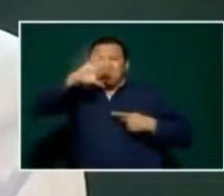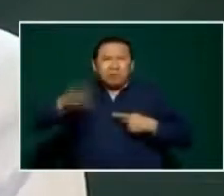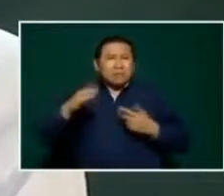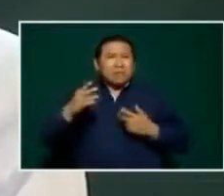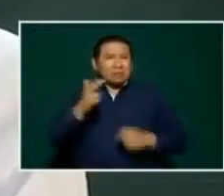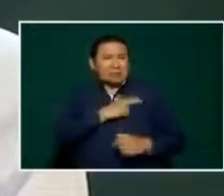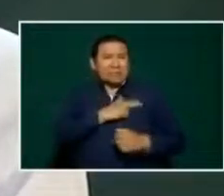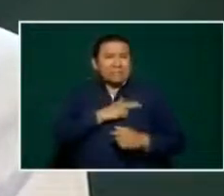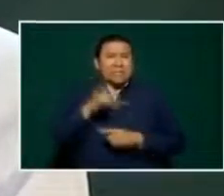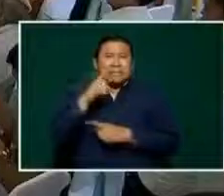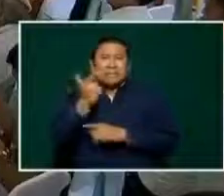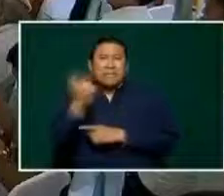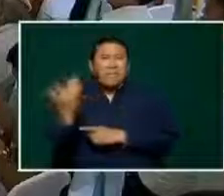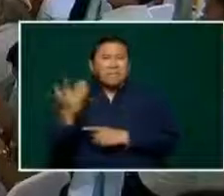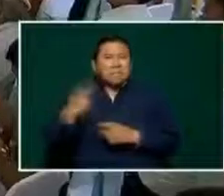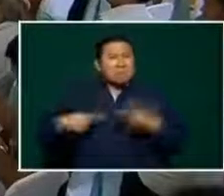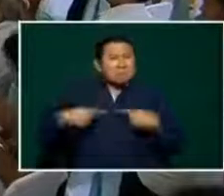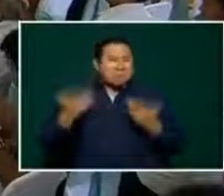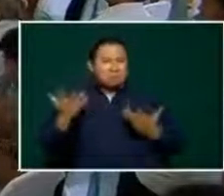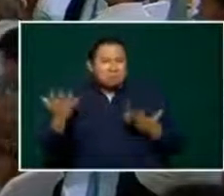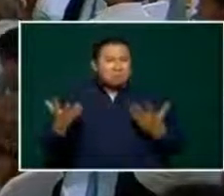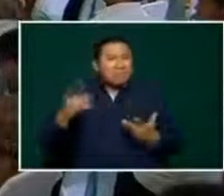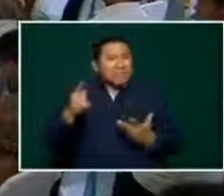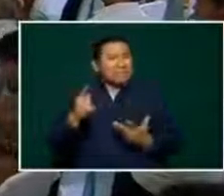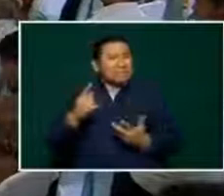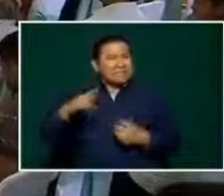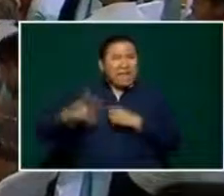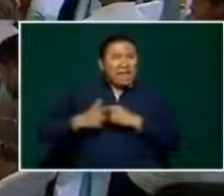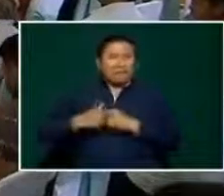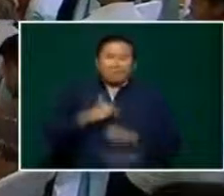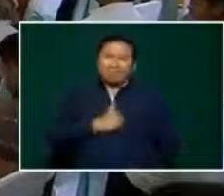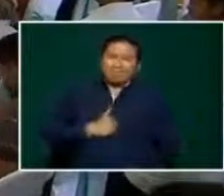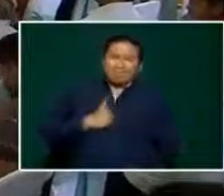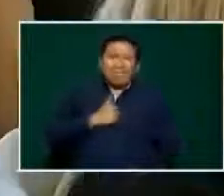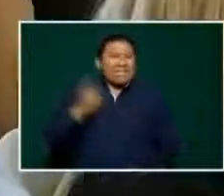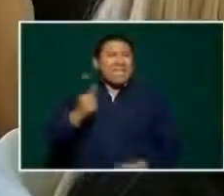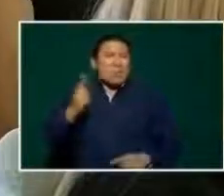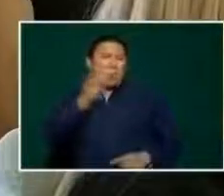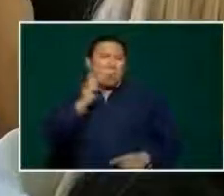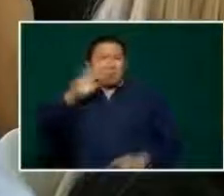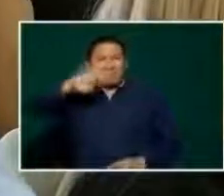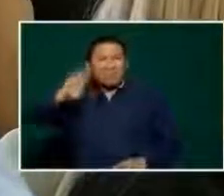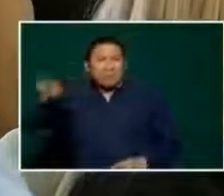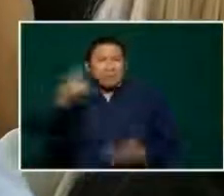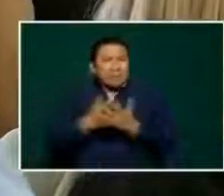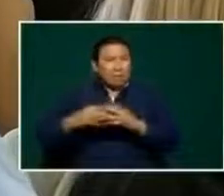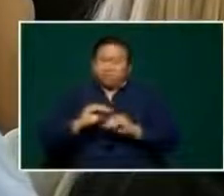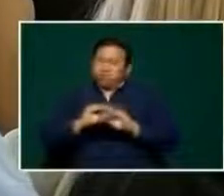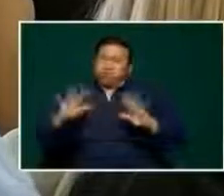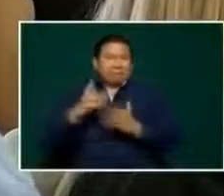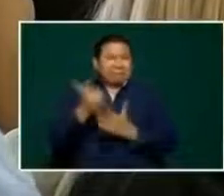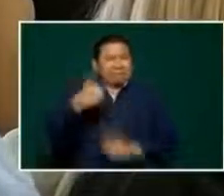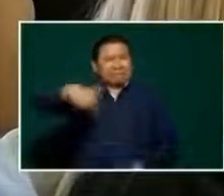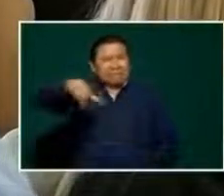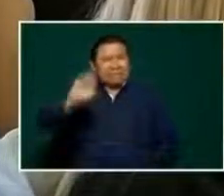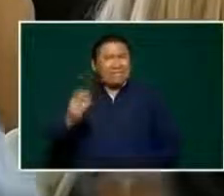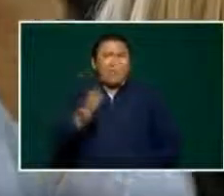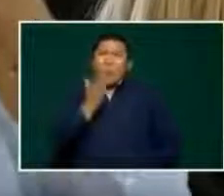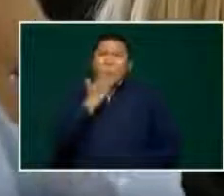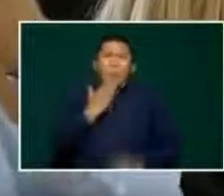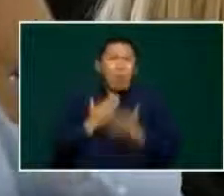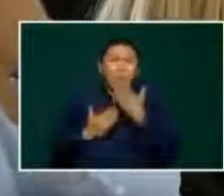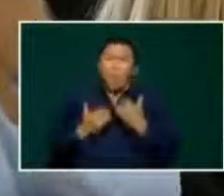heridos de siete a siete personas es una situación lamentable el feminicidio está a todo lo que da en quintana roo no hay